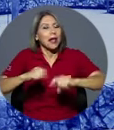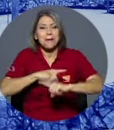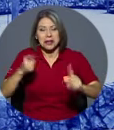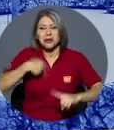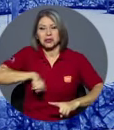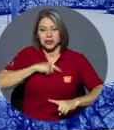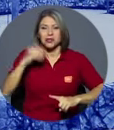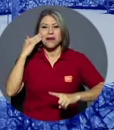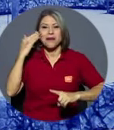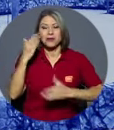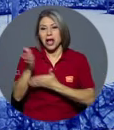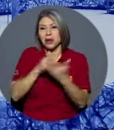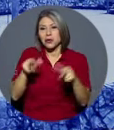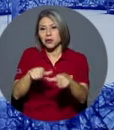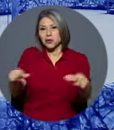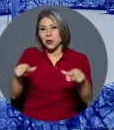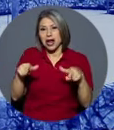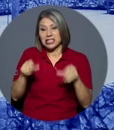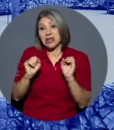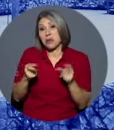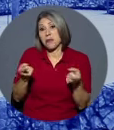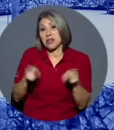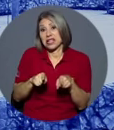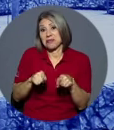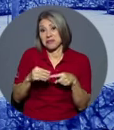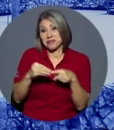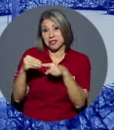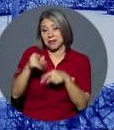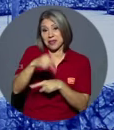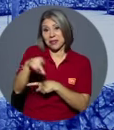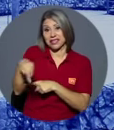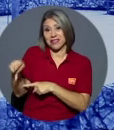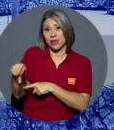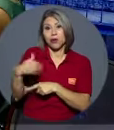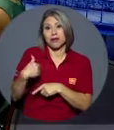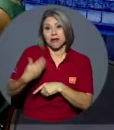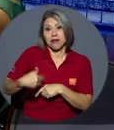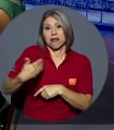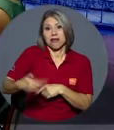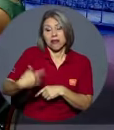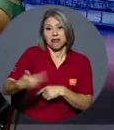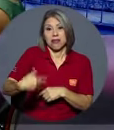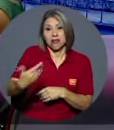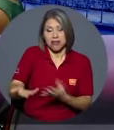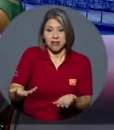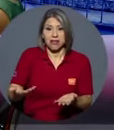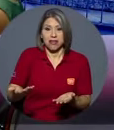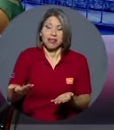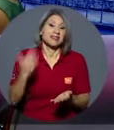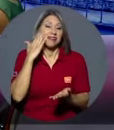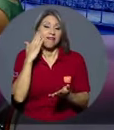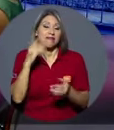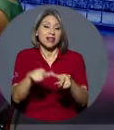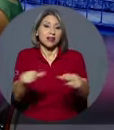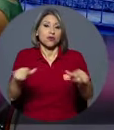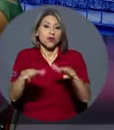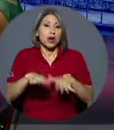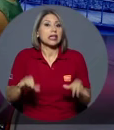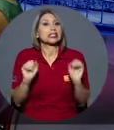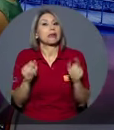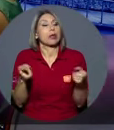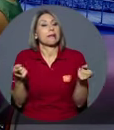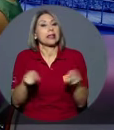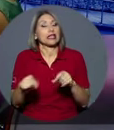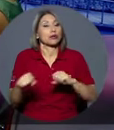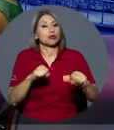podemos identificar áreas, sobre todo en el Pacífico, donde los procesos son muy rápidos, identificar áreas que tienen potencial para la generación